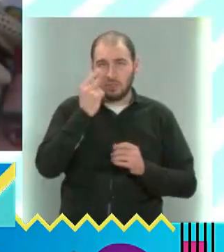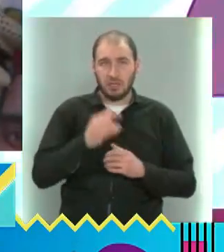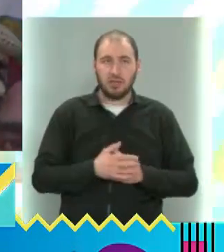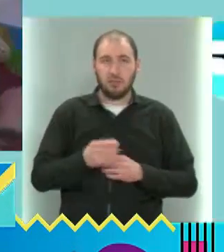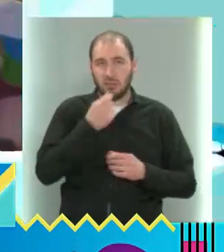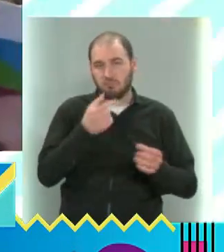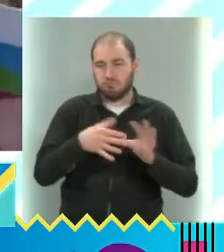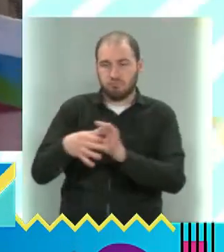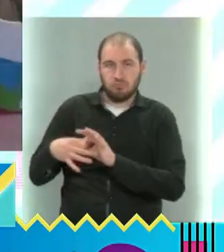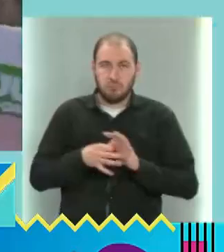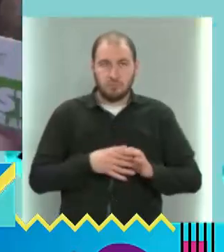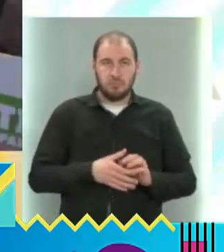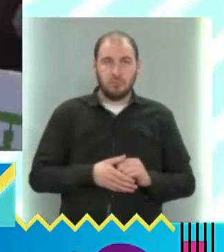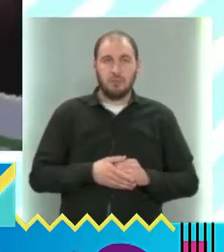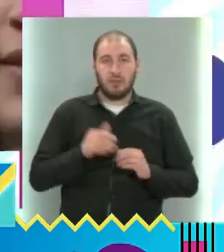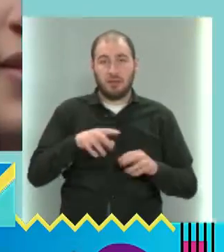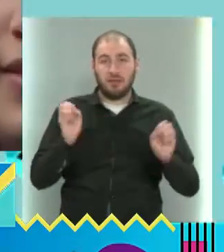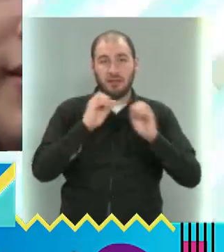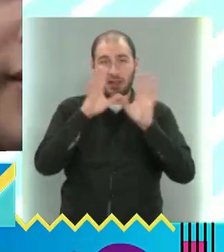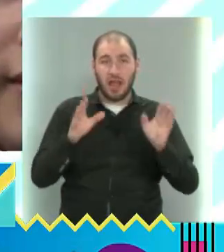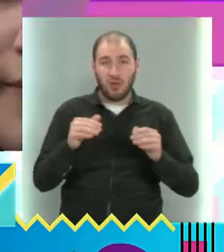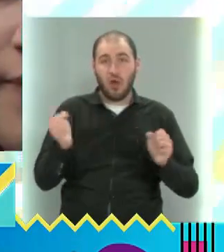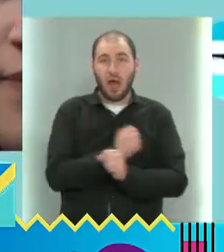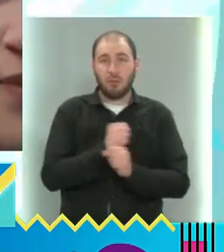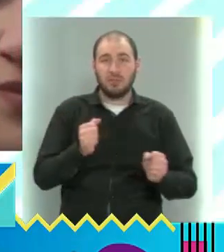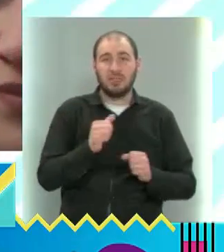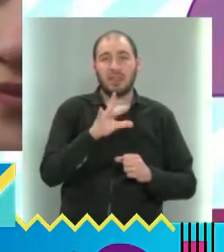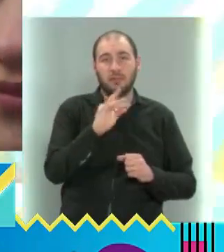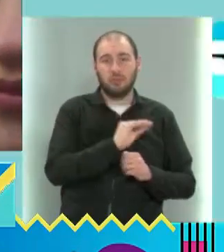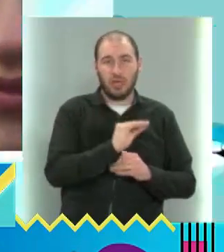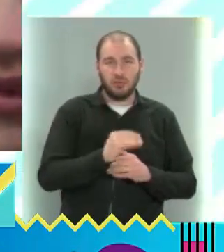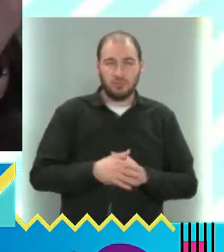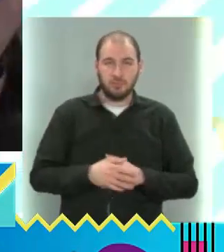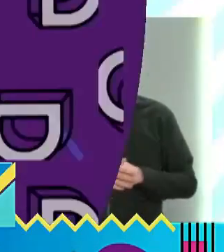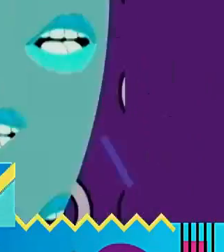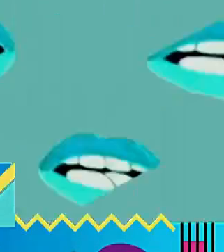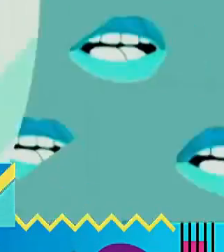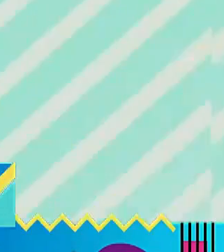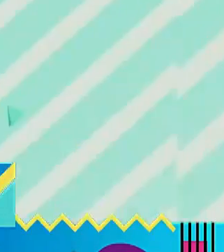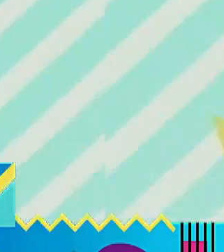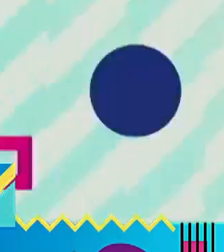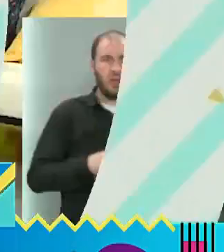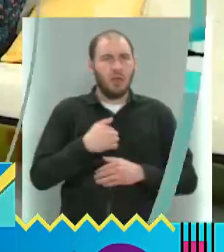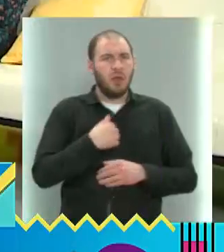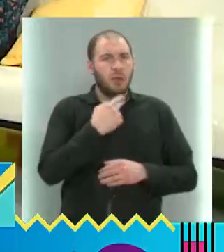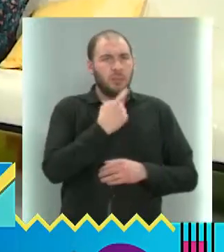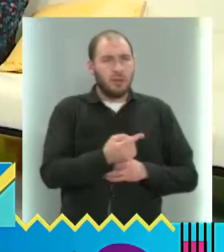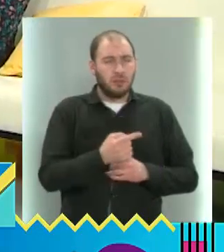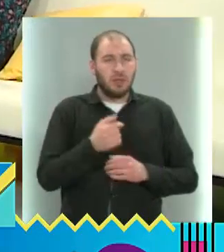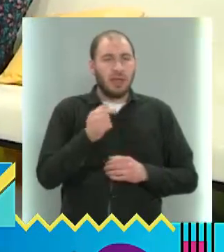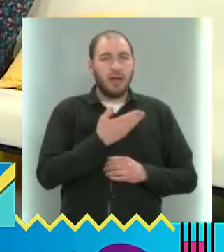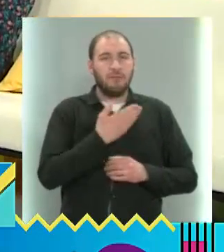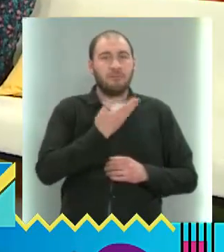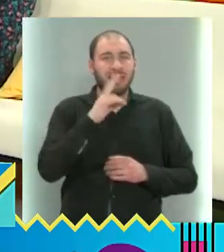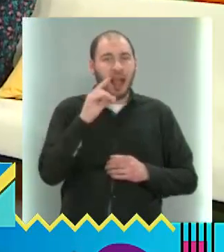se puedan hacer. Eso fue claro para su aprobación en la Cámara de Diputados. Quería consultarles, recién Fernando